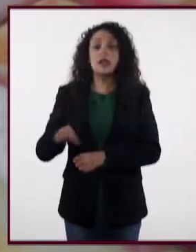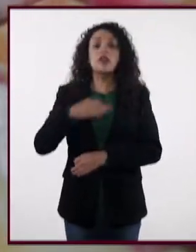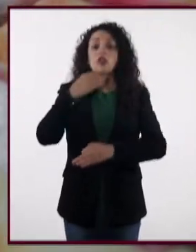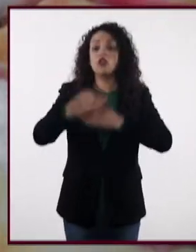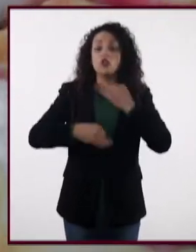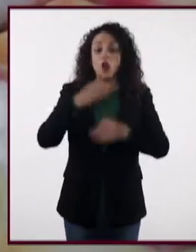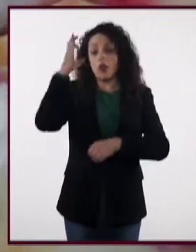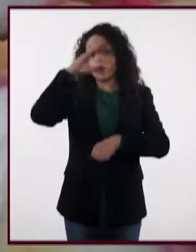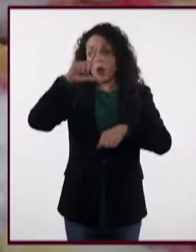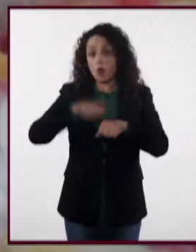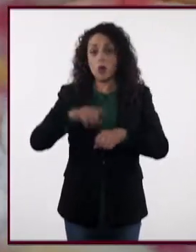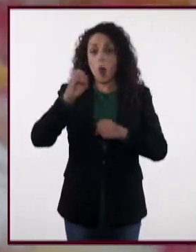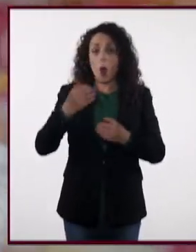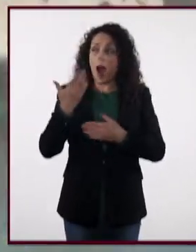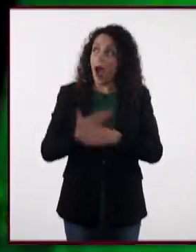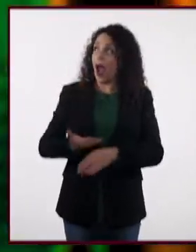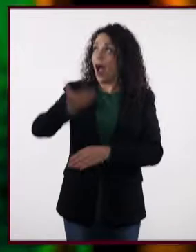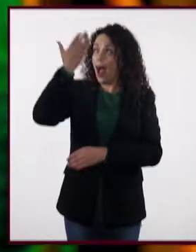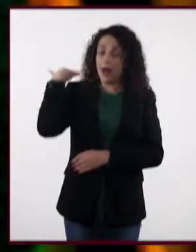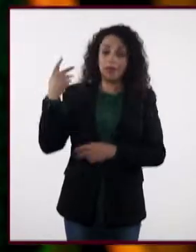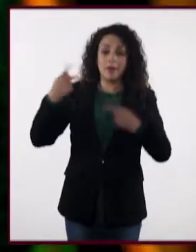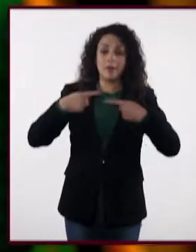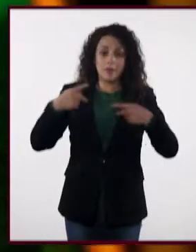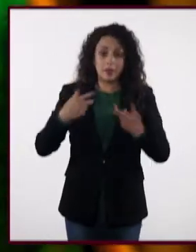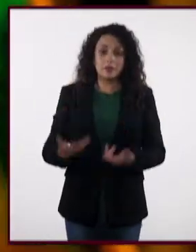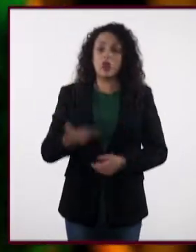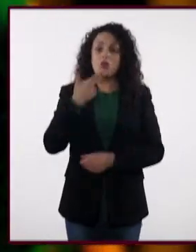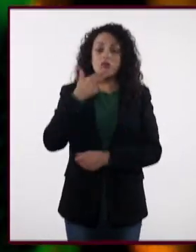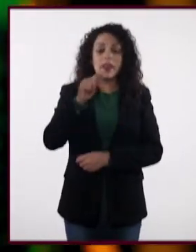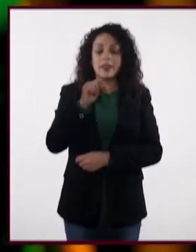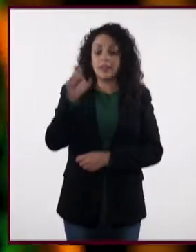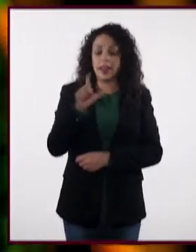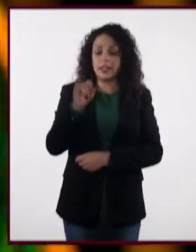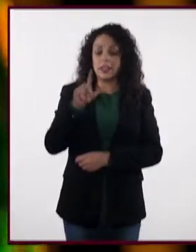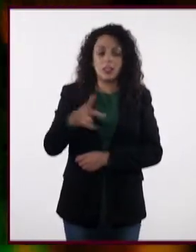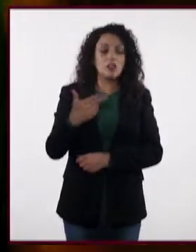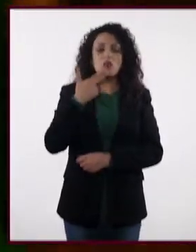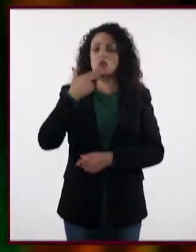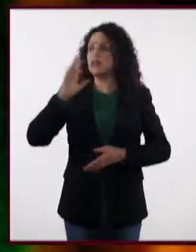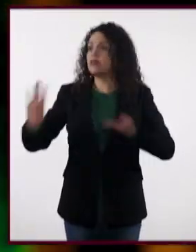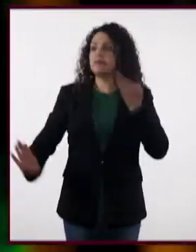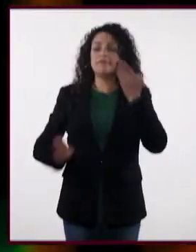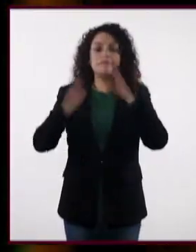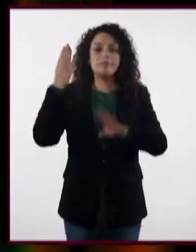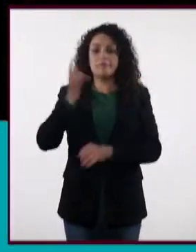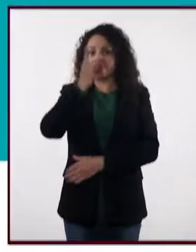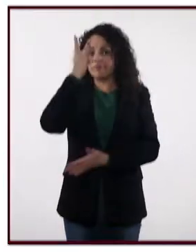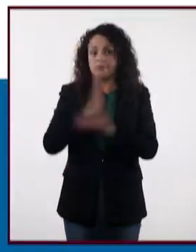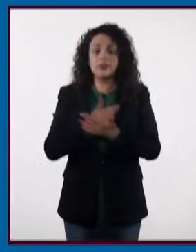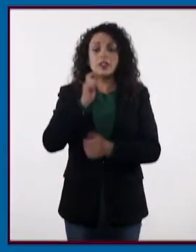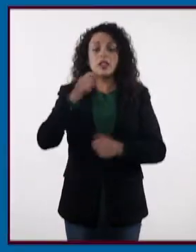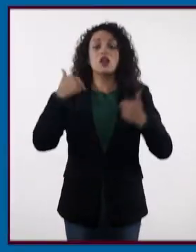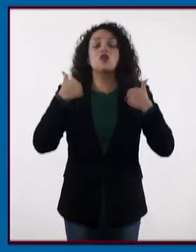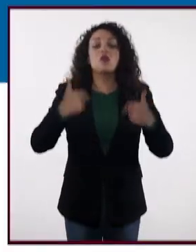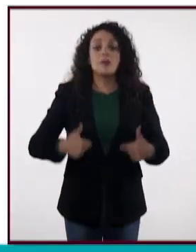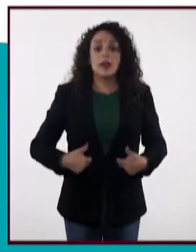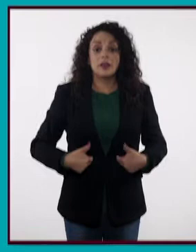humanas usan textiles. Es una tecnología universal exclusiva de nuestra especie.